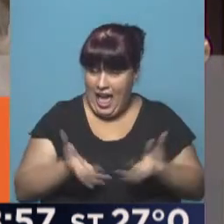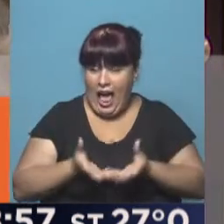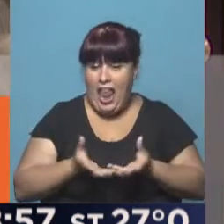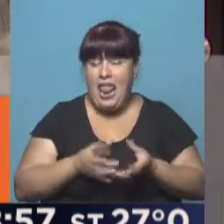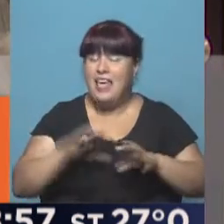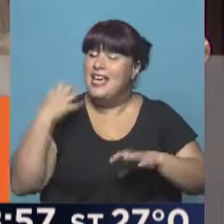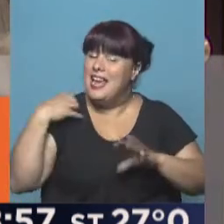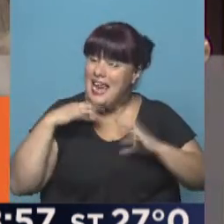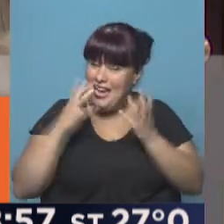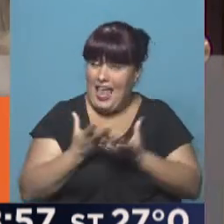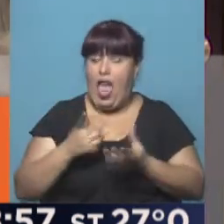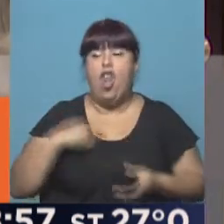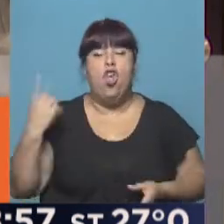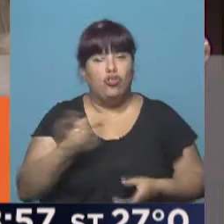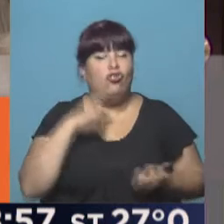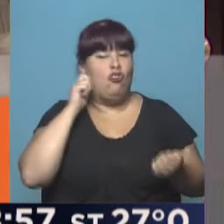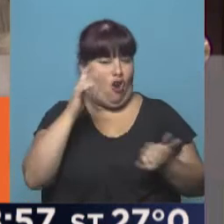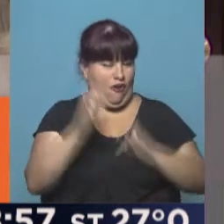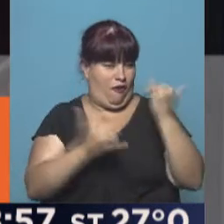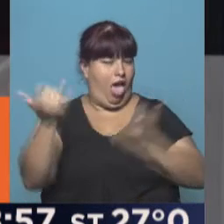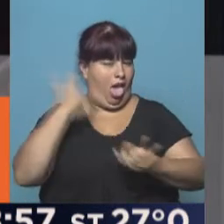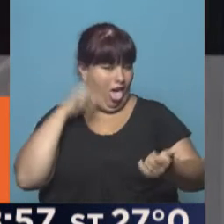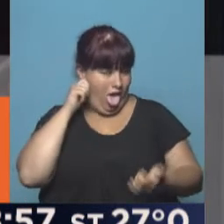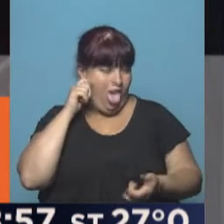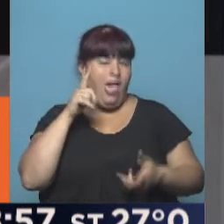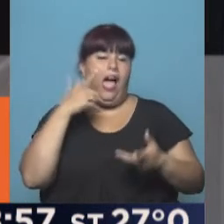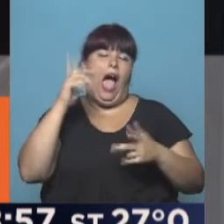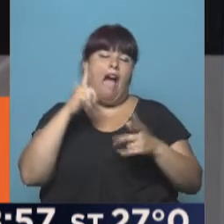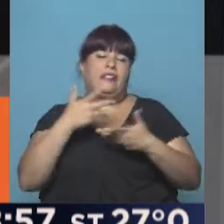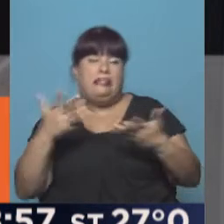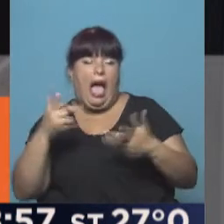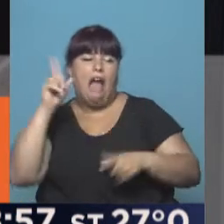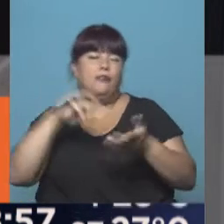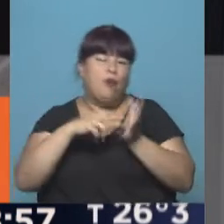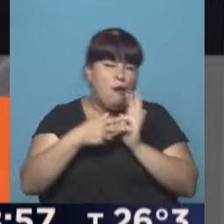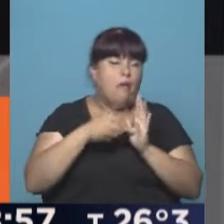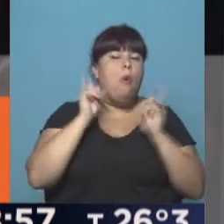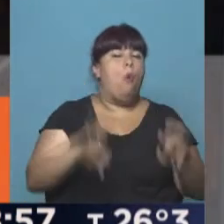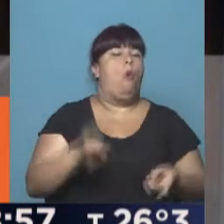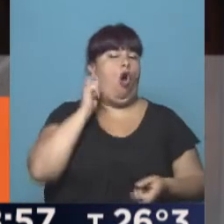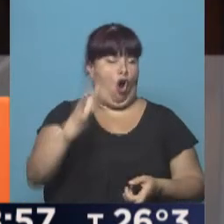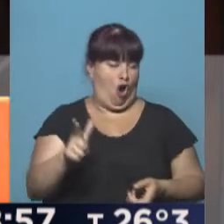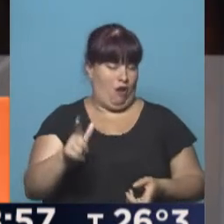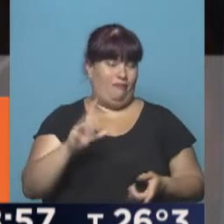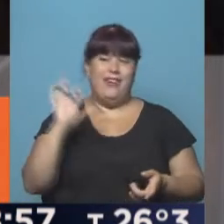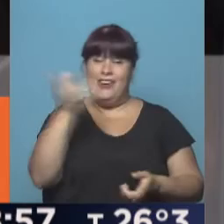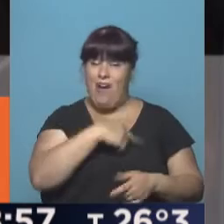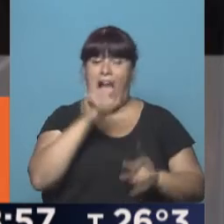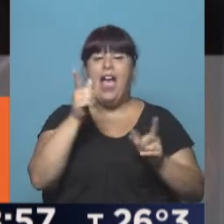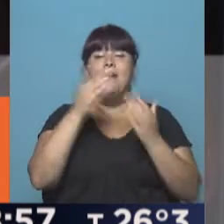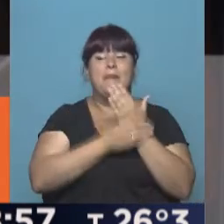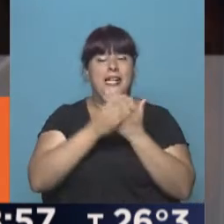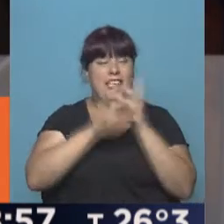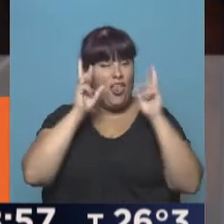En general, nosotros obteníamos información, a veces con retraso, a veces con dificultades, etc. Paradójicamente, en el Ministerio